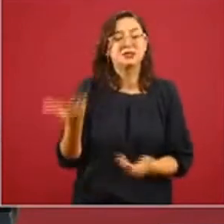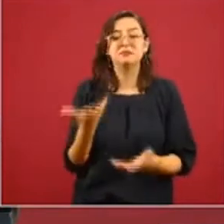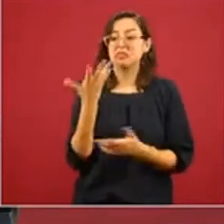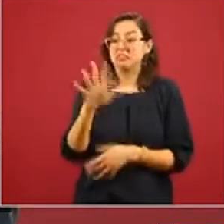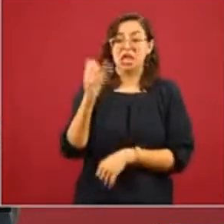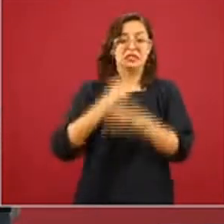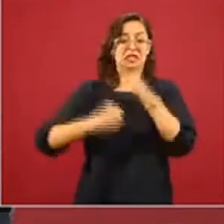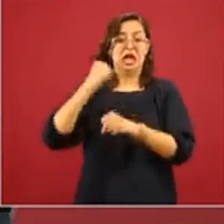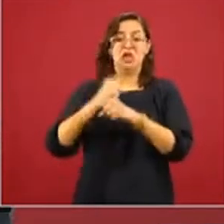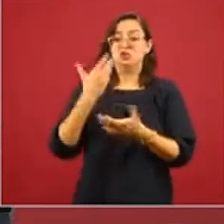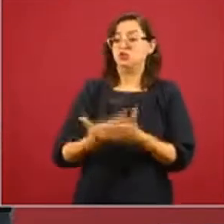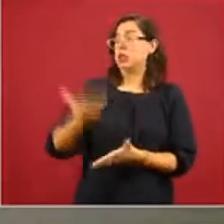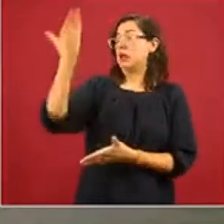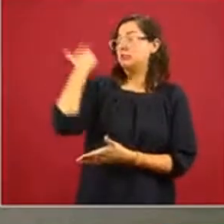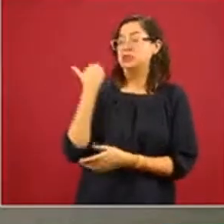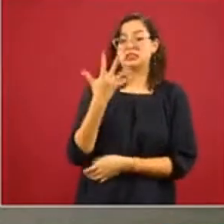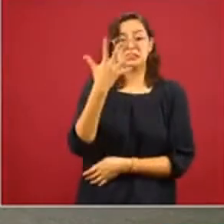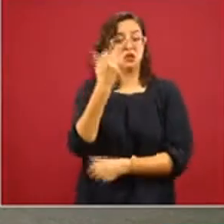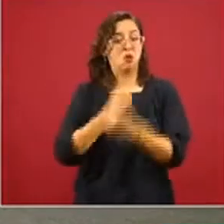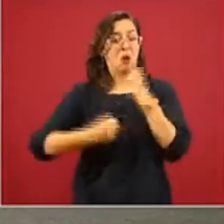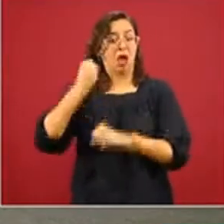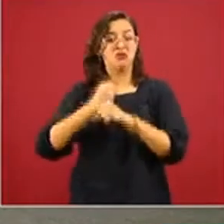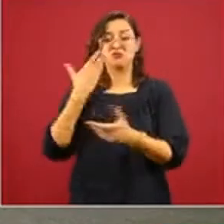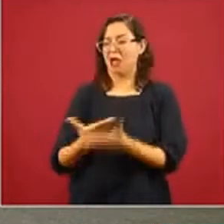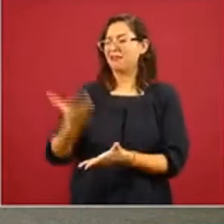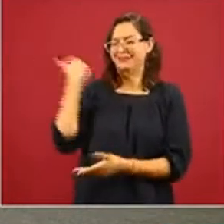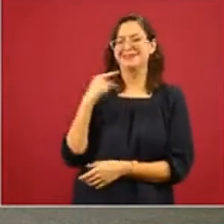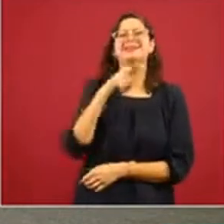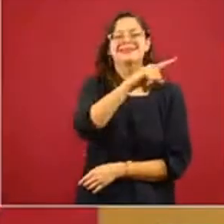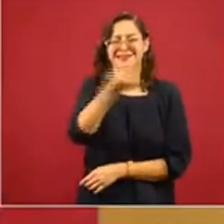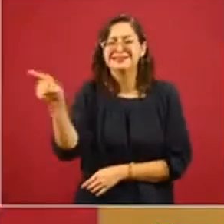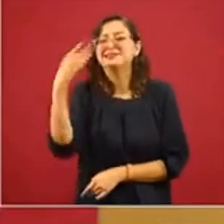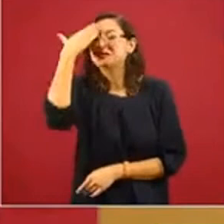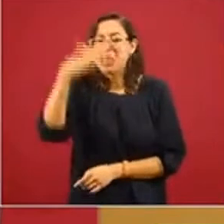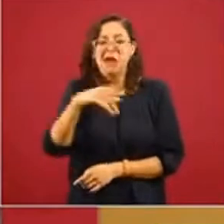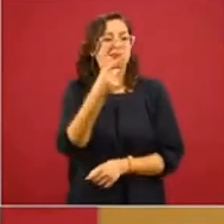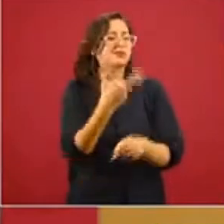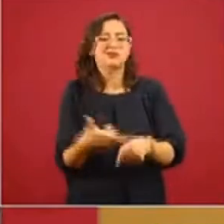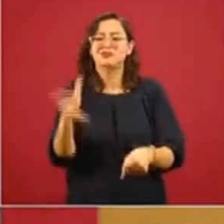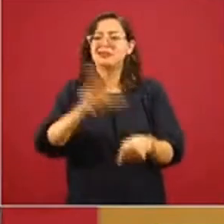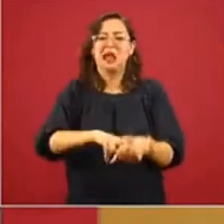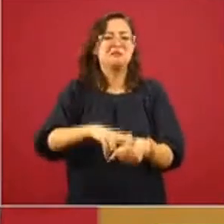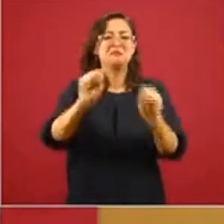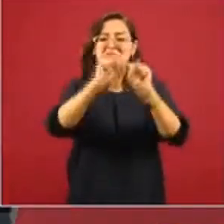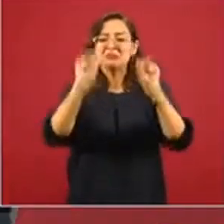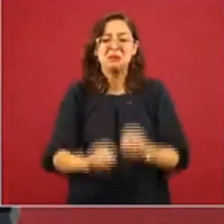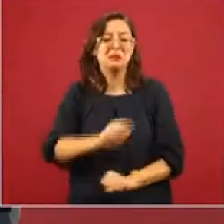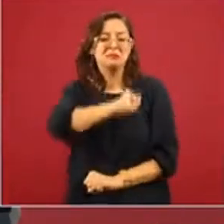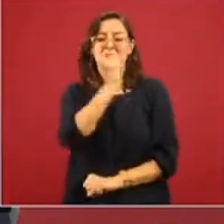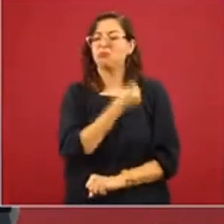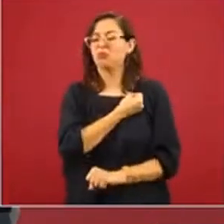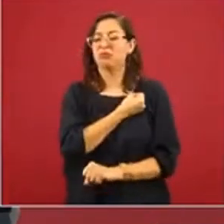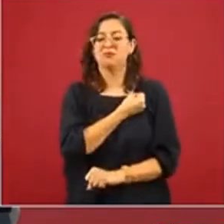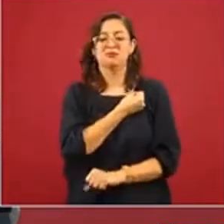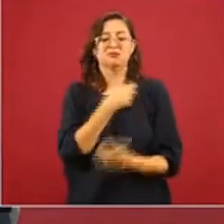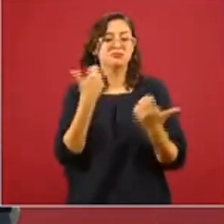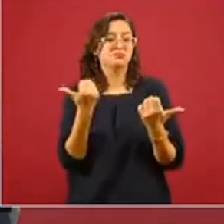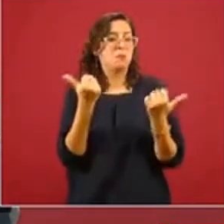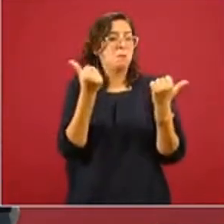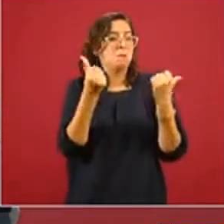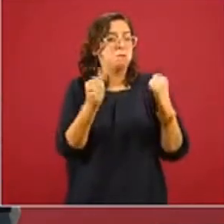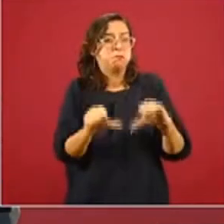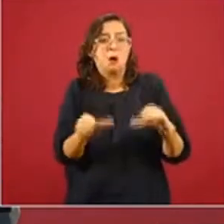años o hace 5 años, sabe perfectamente que el sistema de salud que hoy